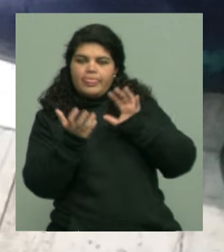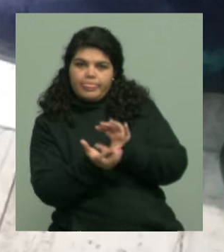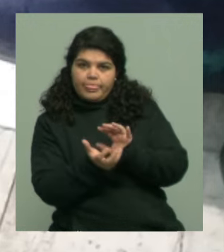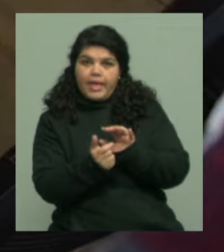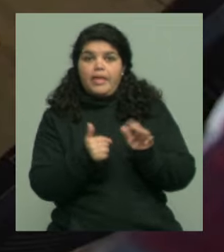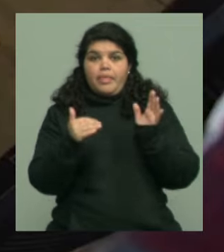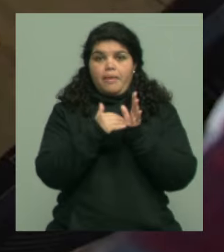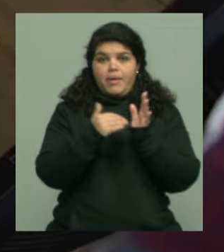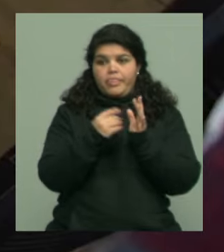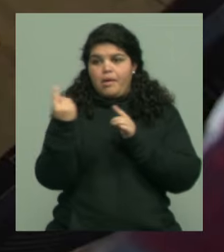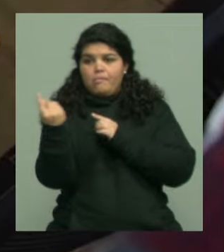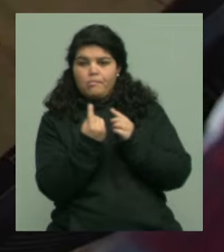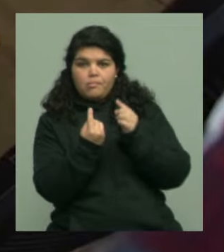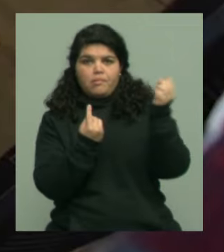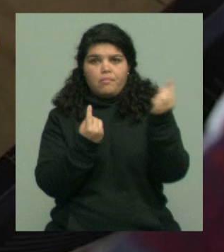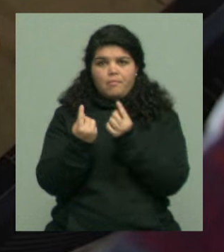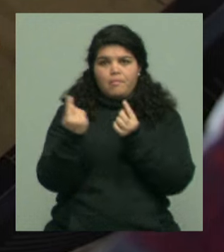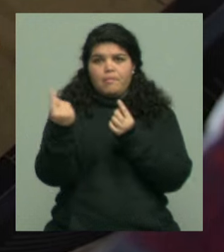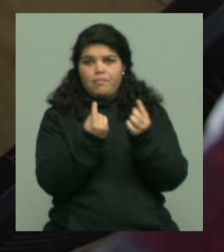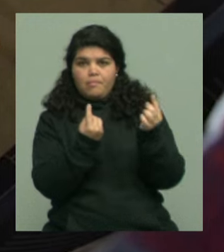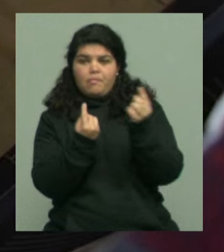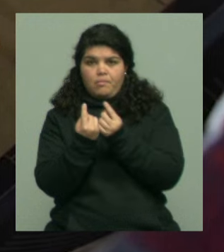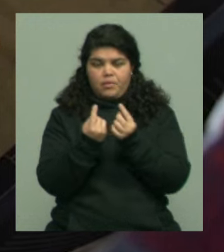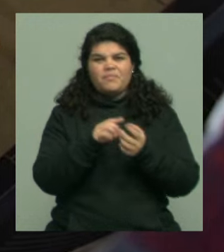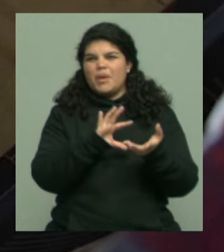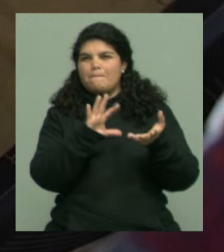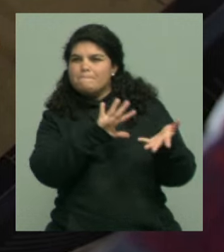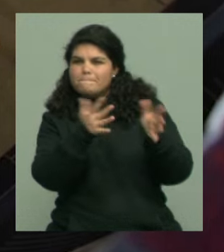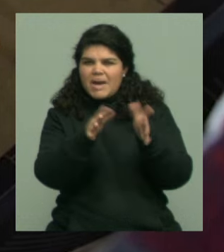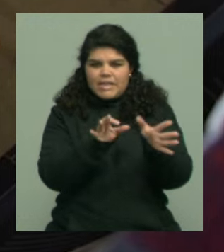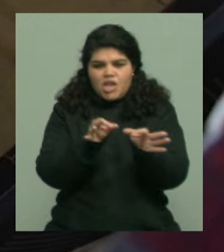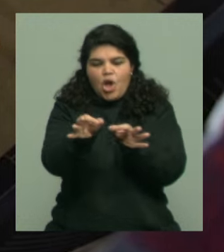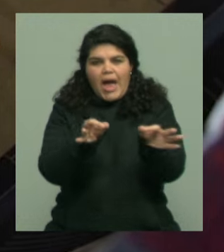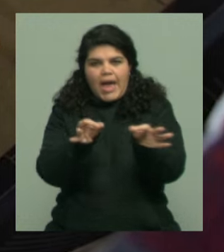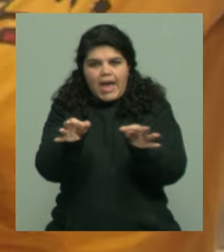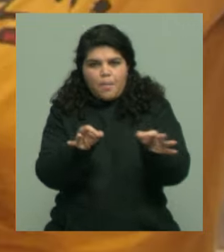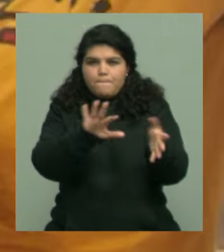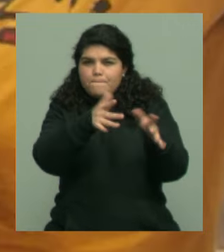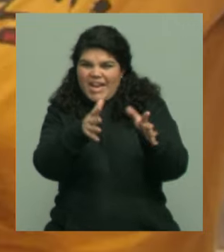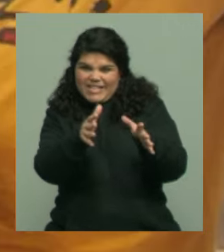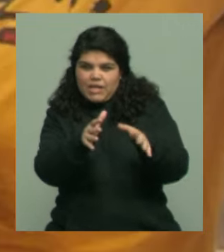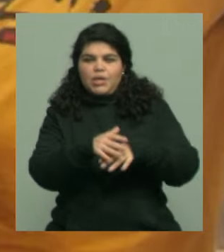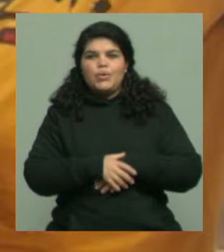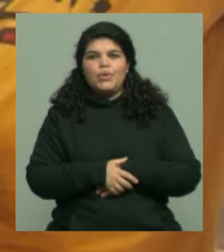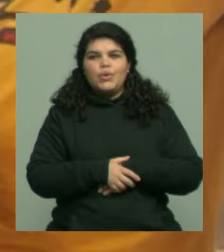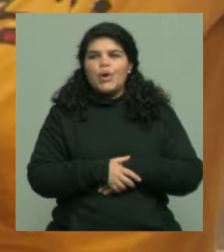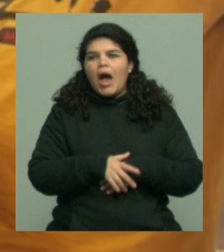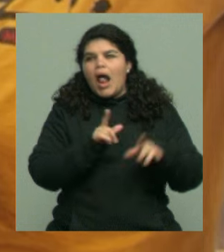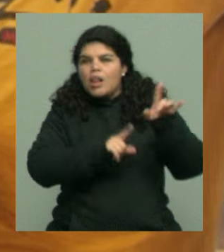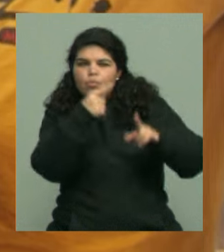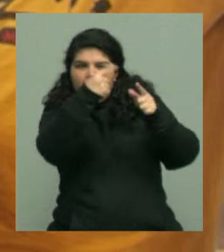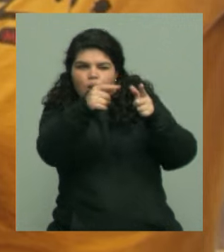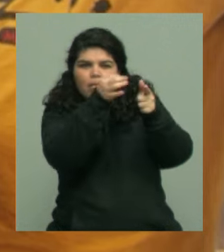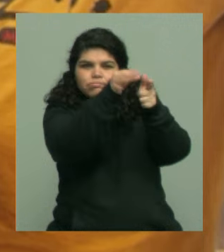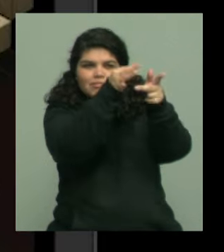es, como se podría decir, de la familia del ajedrez. Está inspirado en el ajedrez. Se tiene muchas cosas similares, solo que